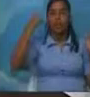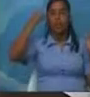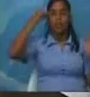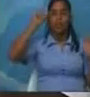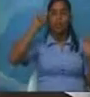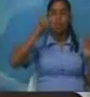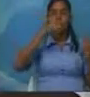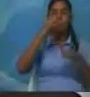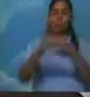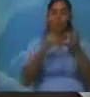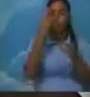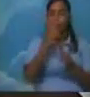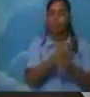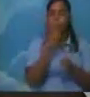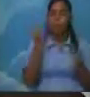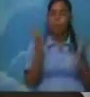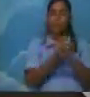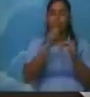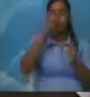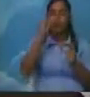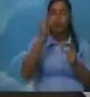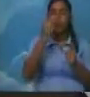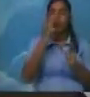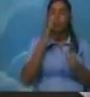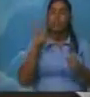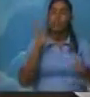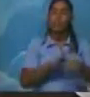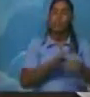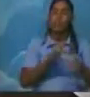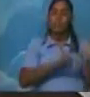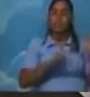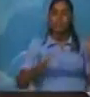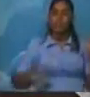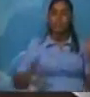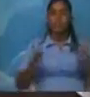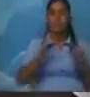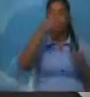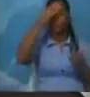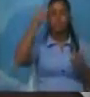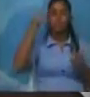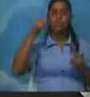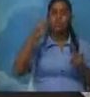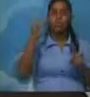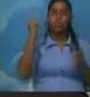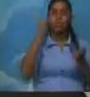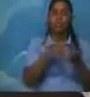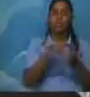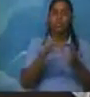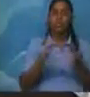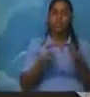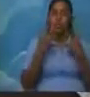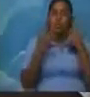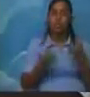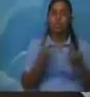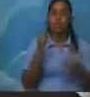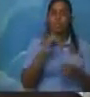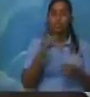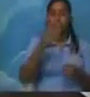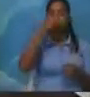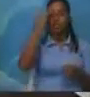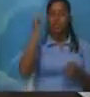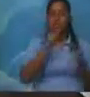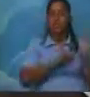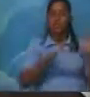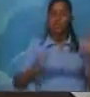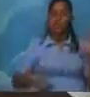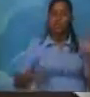que tú has hecho un pacto con el Señor y cúmplele al señor no te olvides cuando la abundancia Entonces no te olvides del señor Síguele